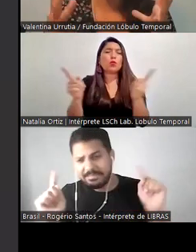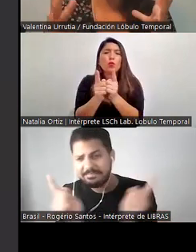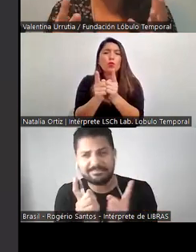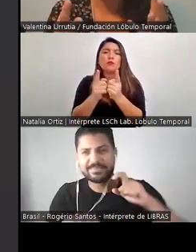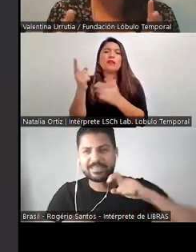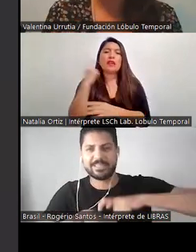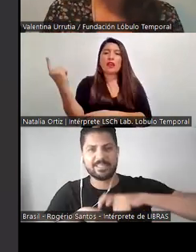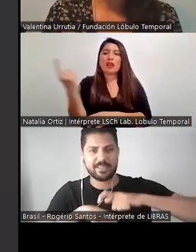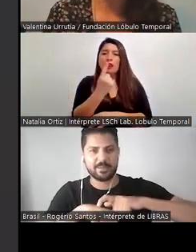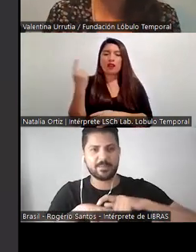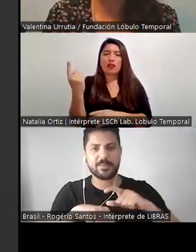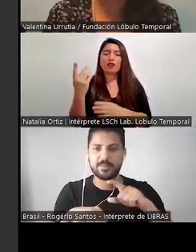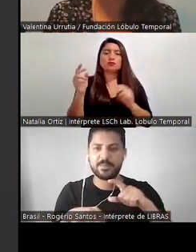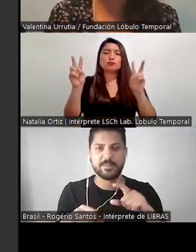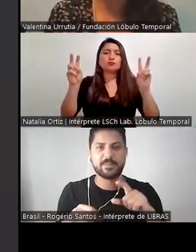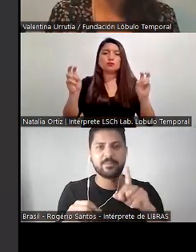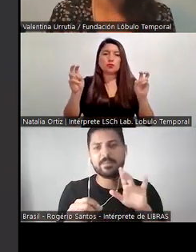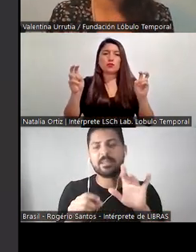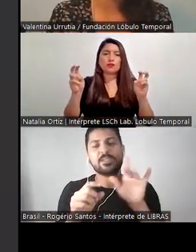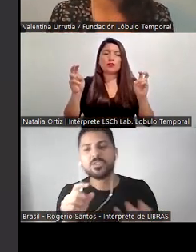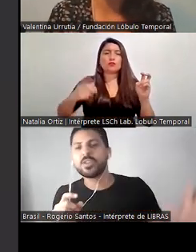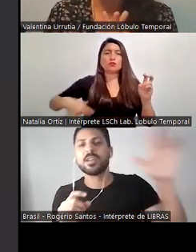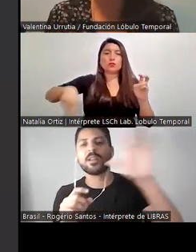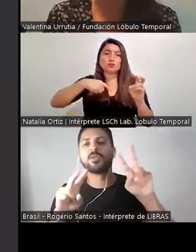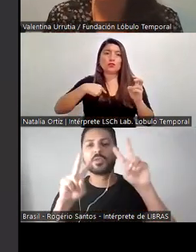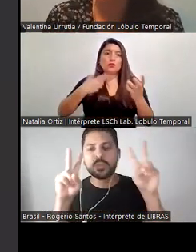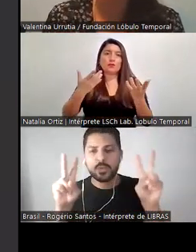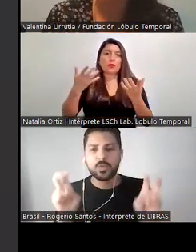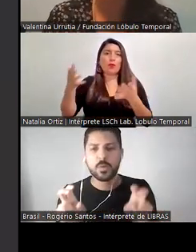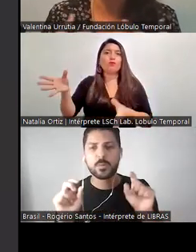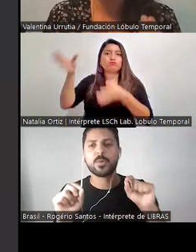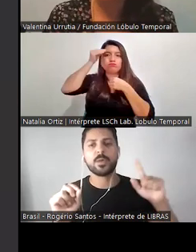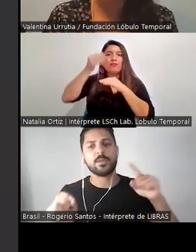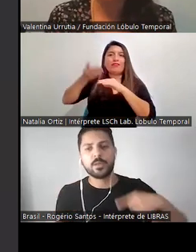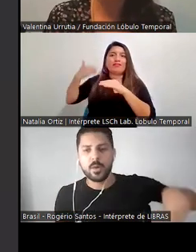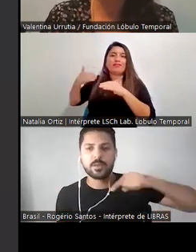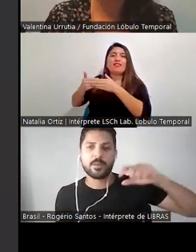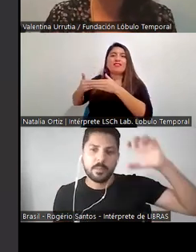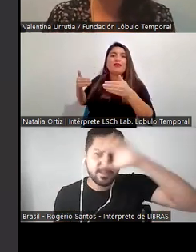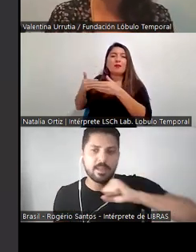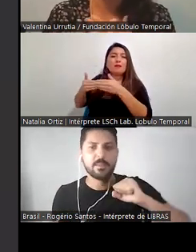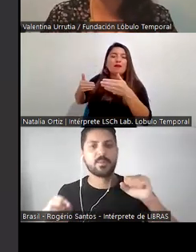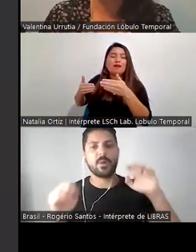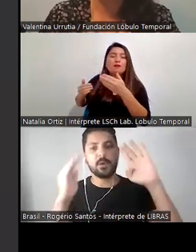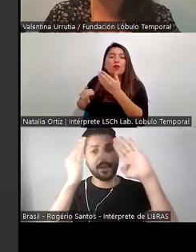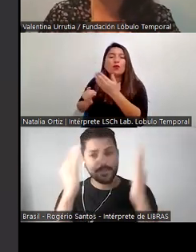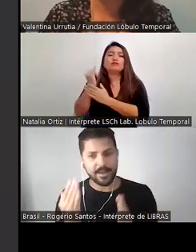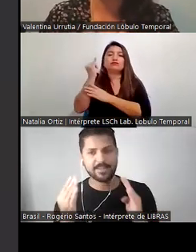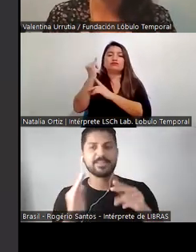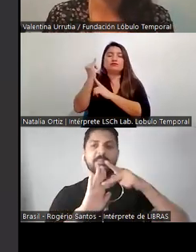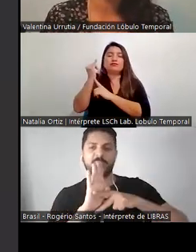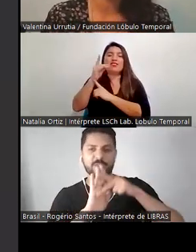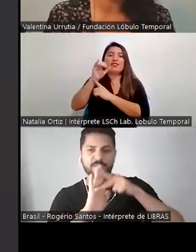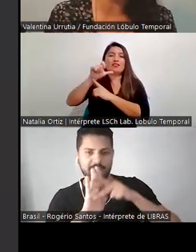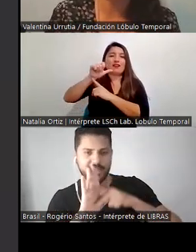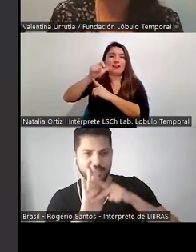muy generales respecto de lo que nosotras aprendimos en la etapa de diagnóstico de este proyecto. Yo soy parte del